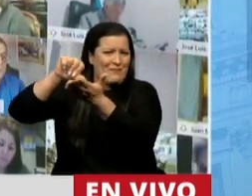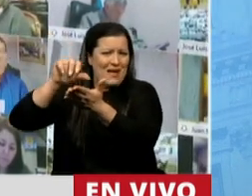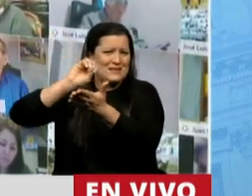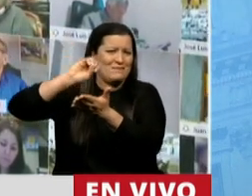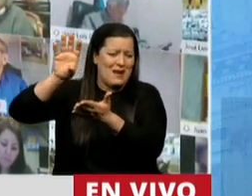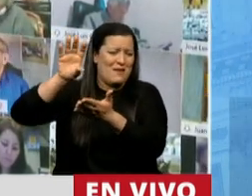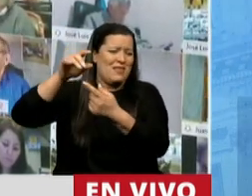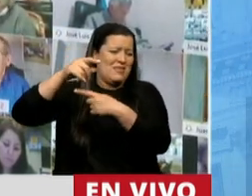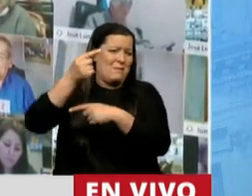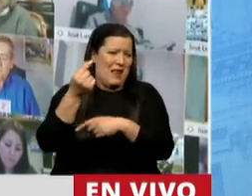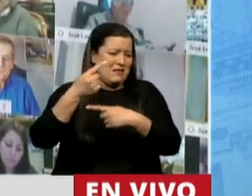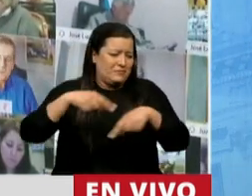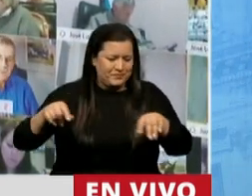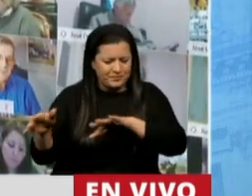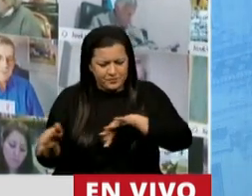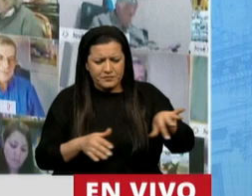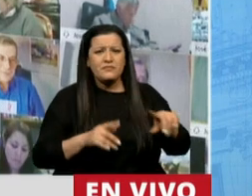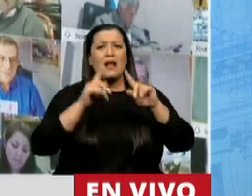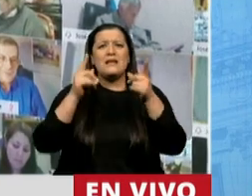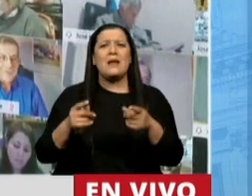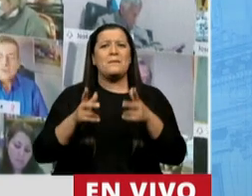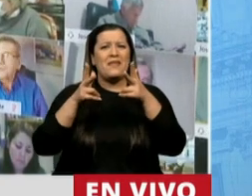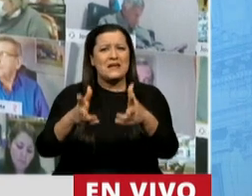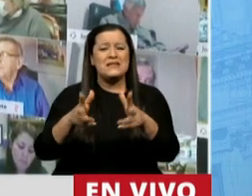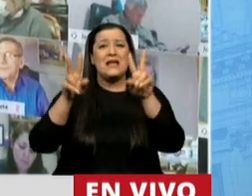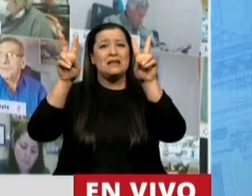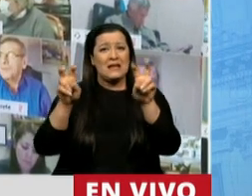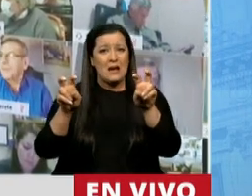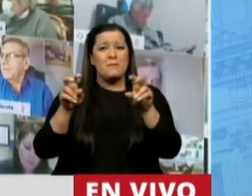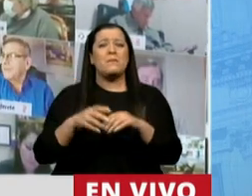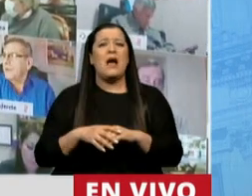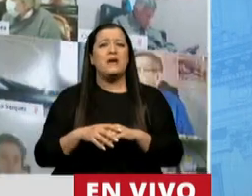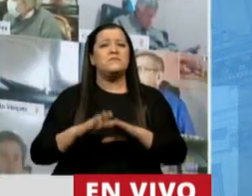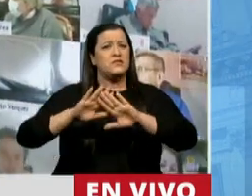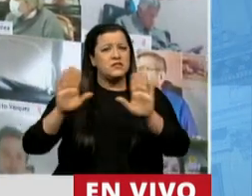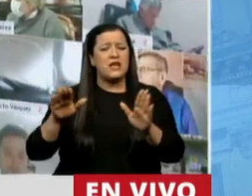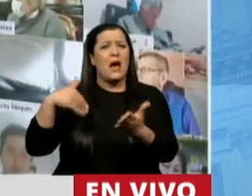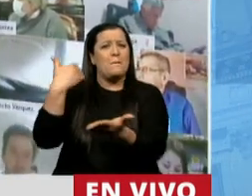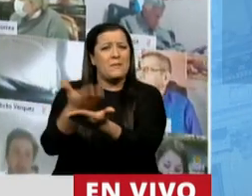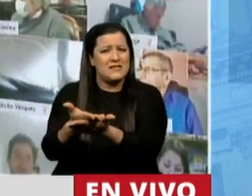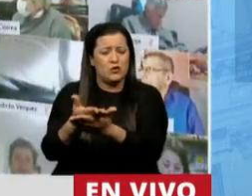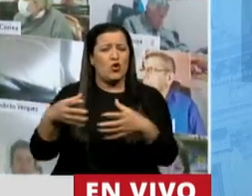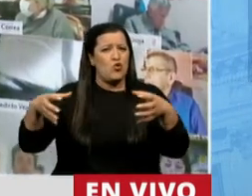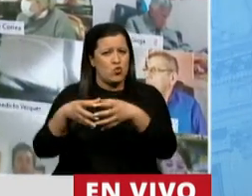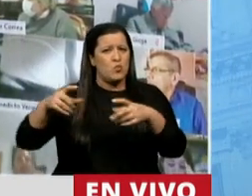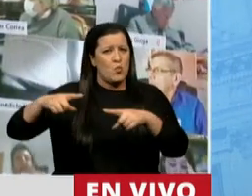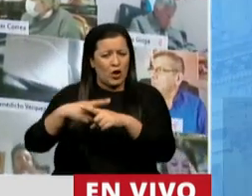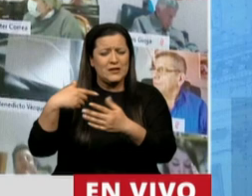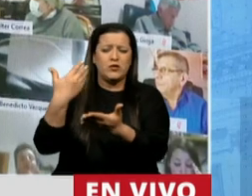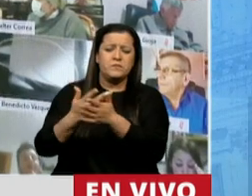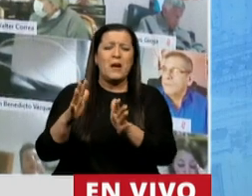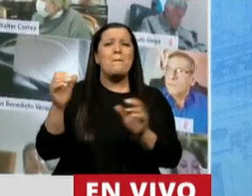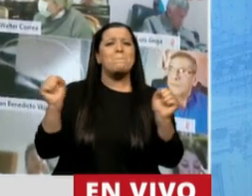este destacar eh el tema de que se esto había sido presentado por nuestro bloque allá por el mes de